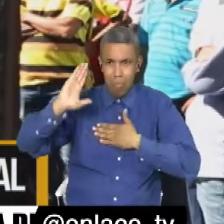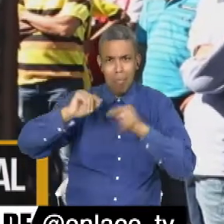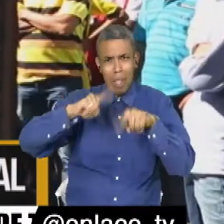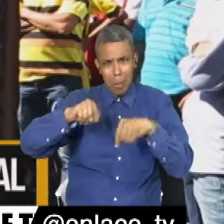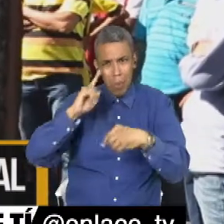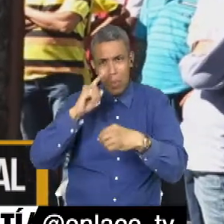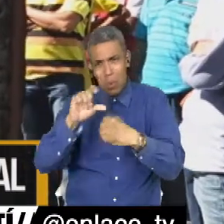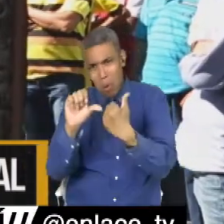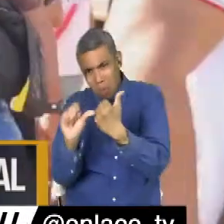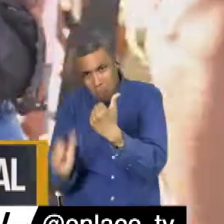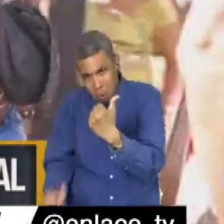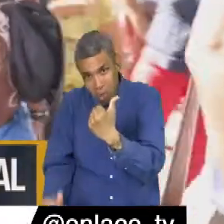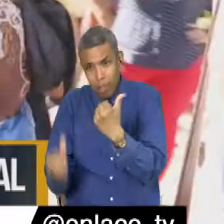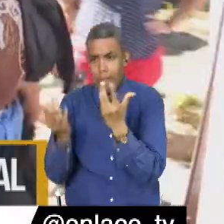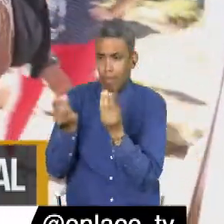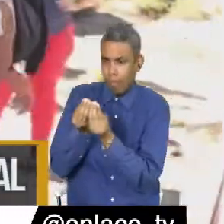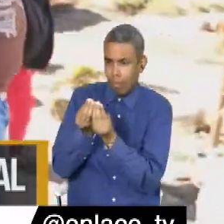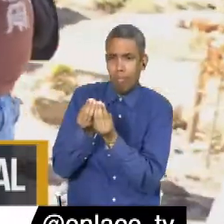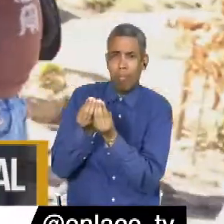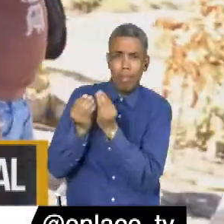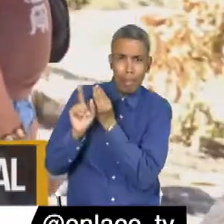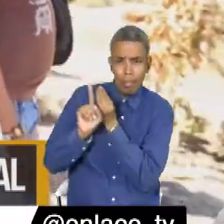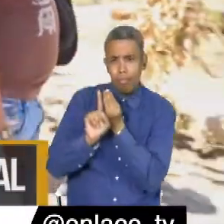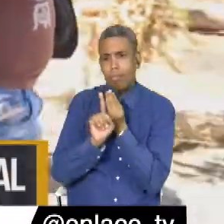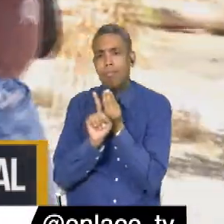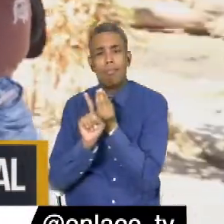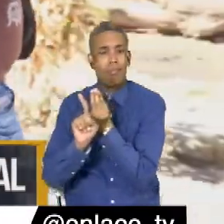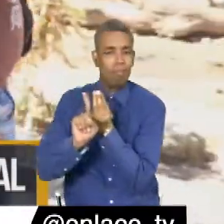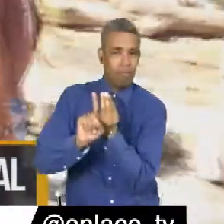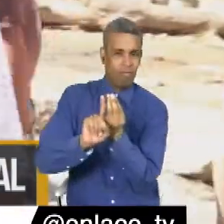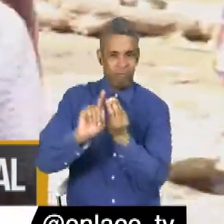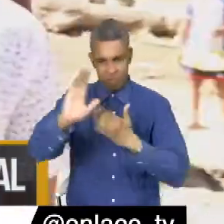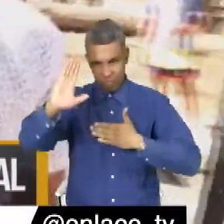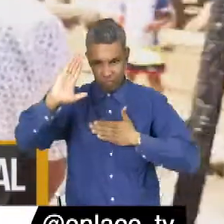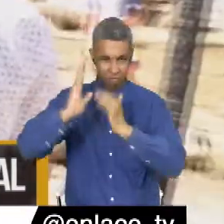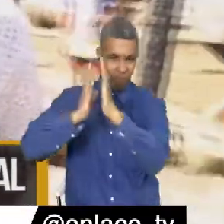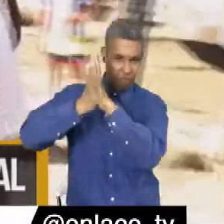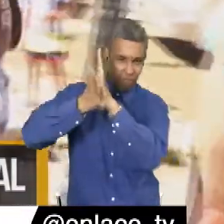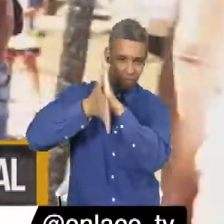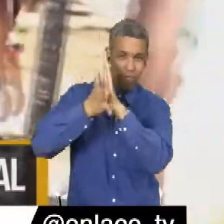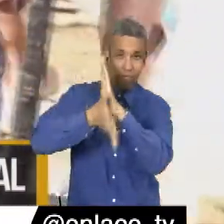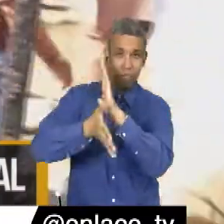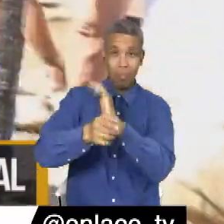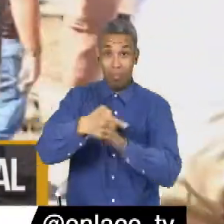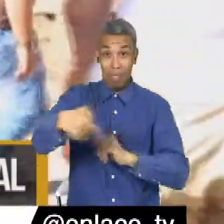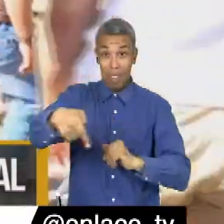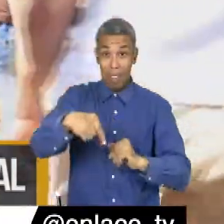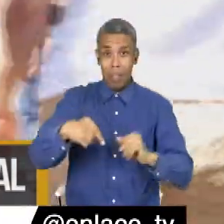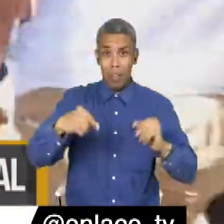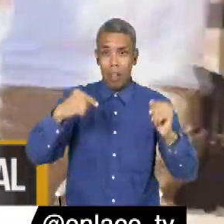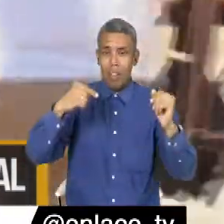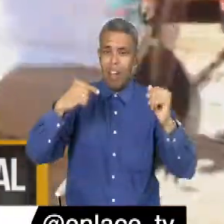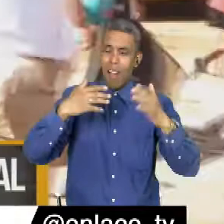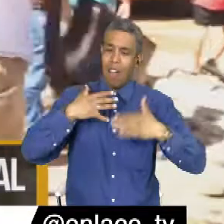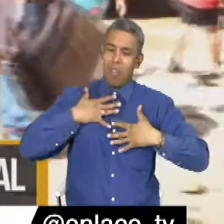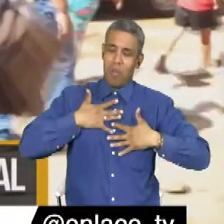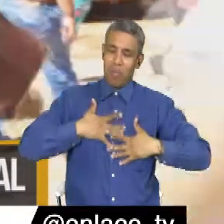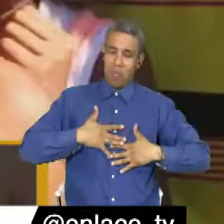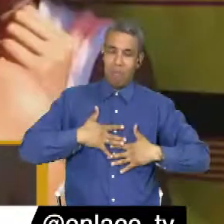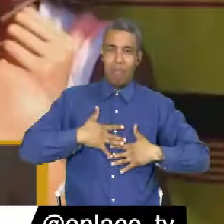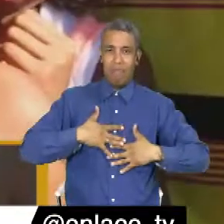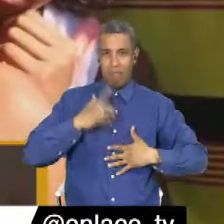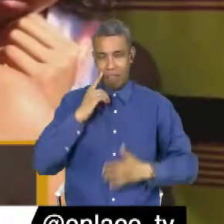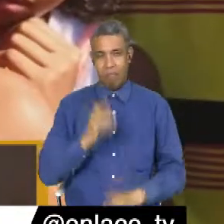miembros de su gabinete, para hacer importantes anuncios de ayuda para que esas dos familias levanten de nuevo un lugar donde